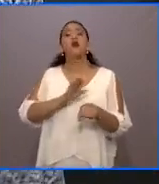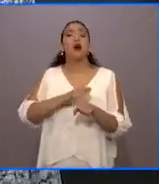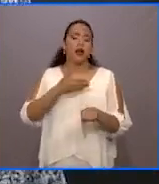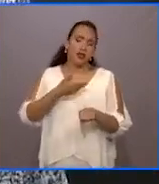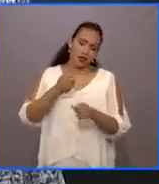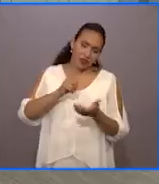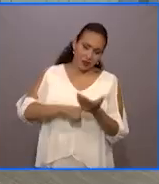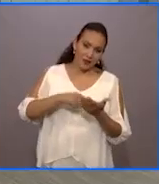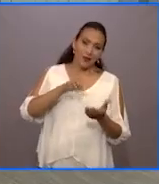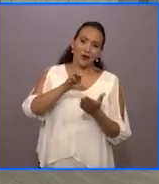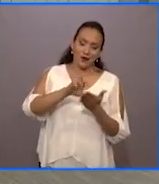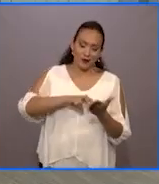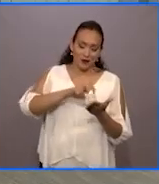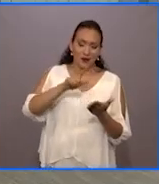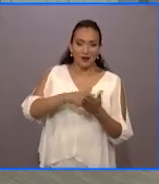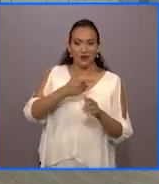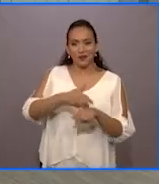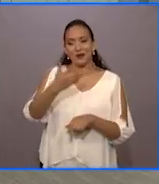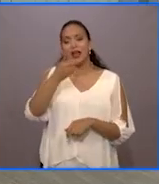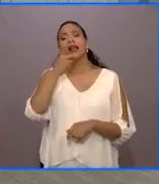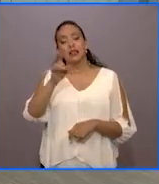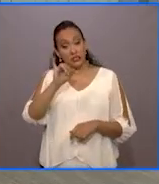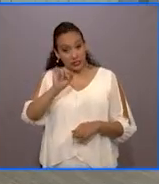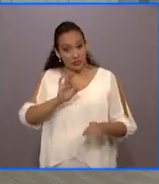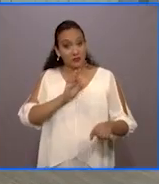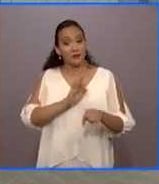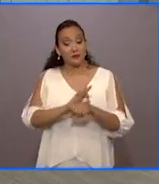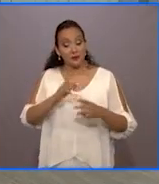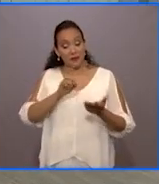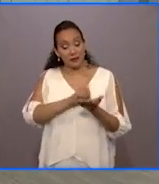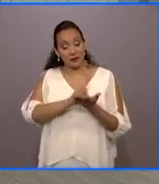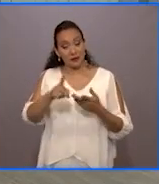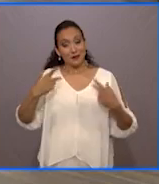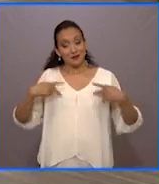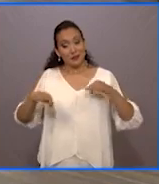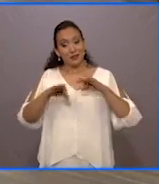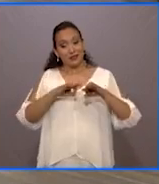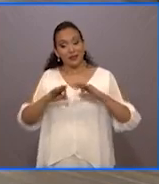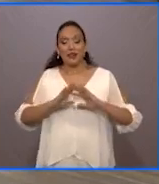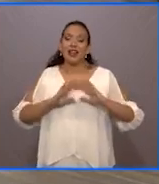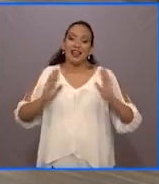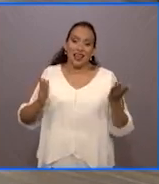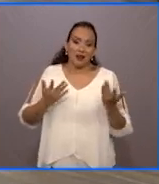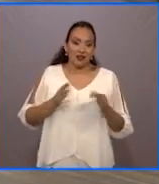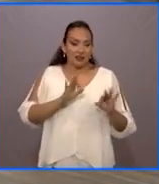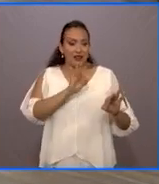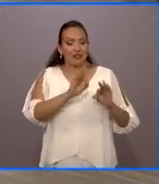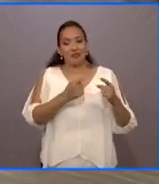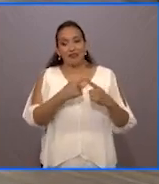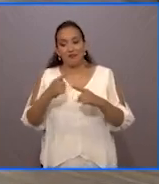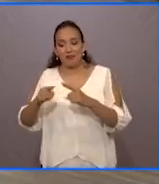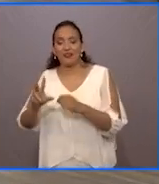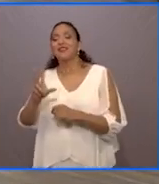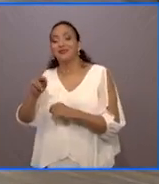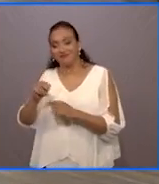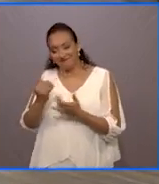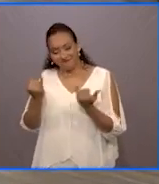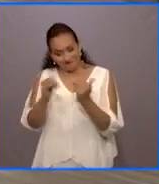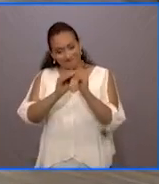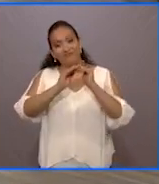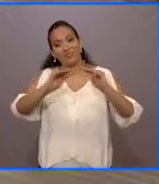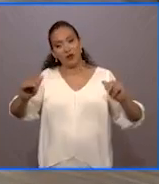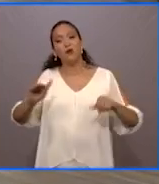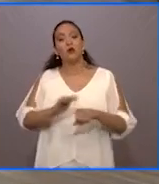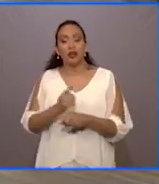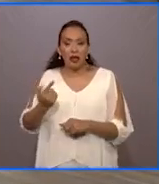transitorio de la reforma constitucional en materia del Poder Judicial y cesa el trato diferenciado no justificado que se dio a